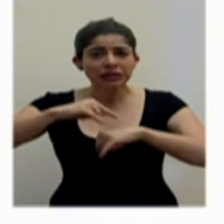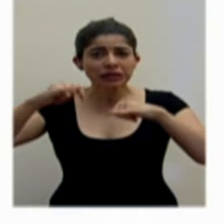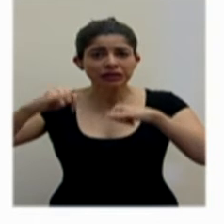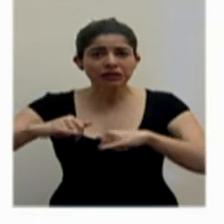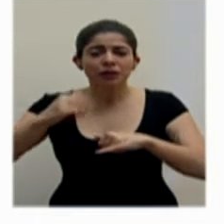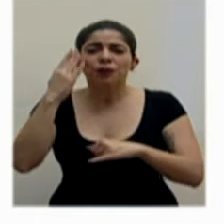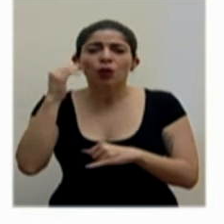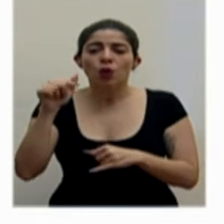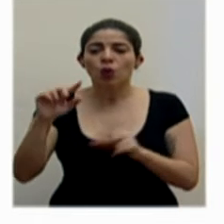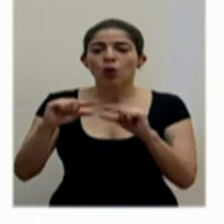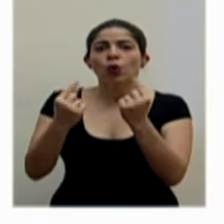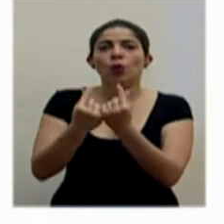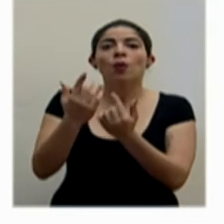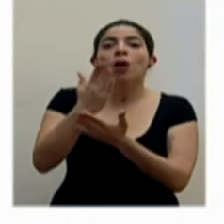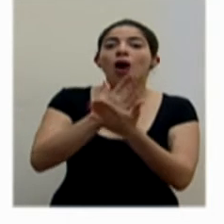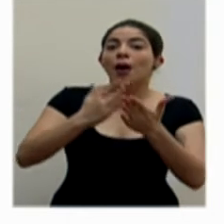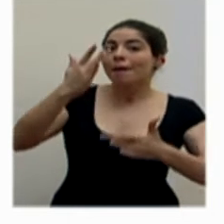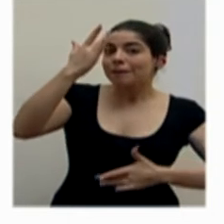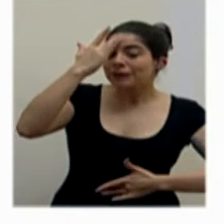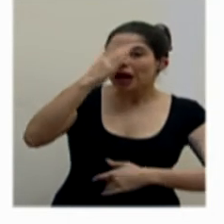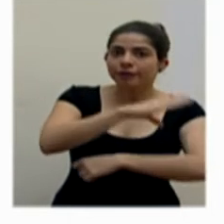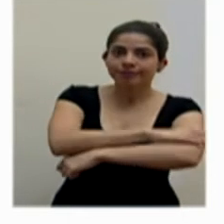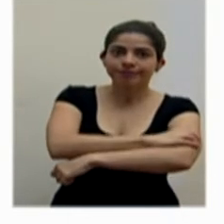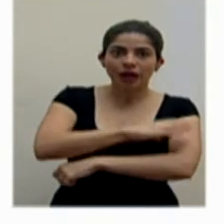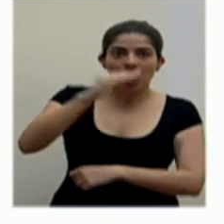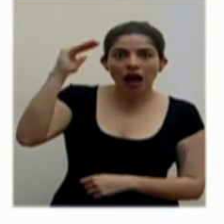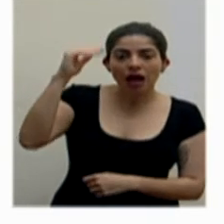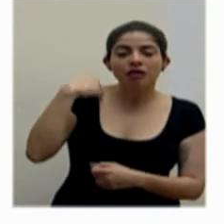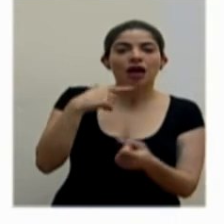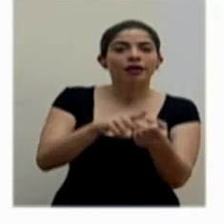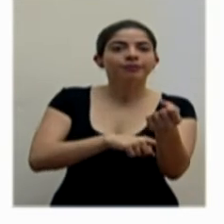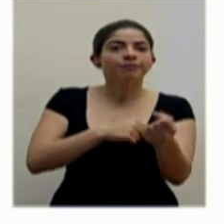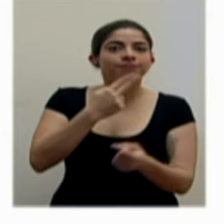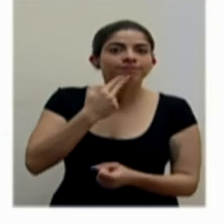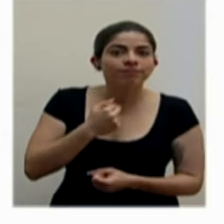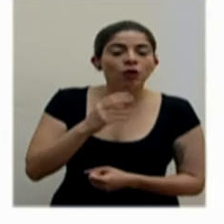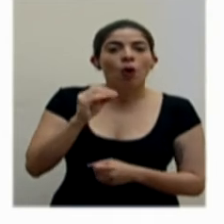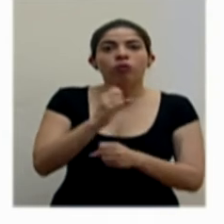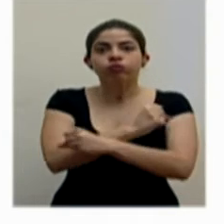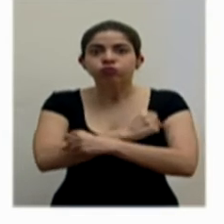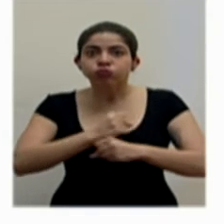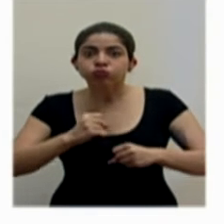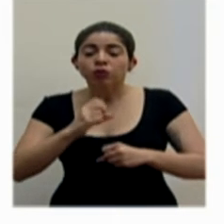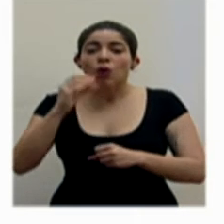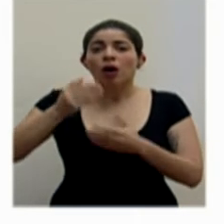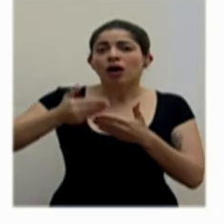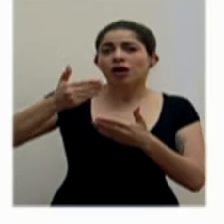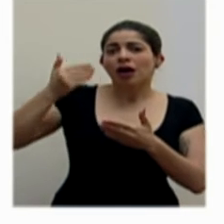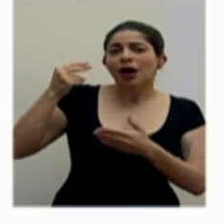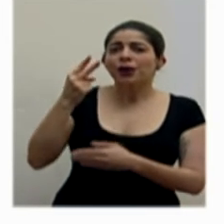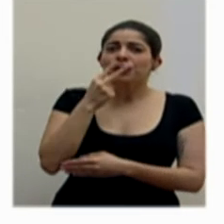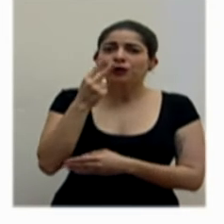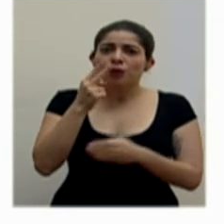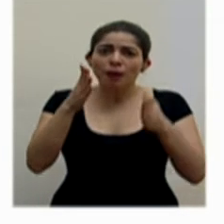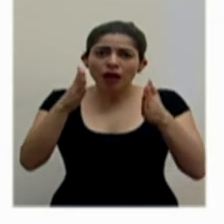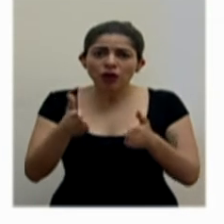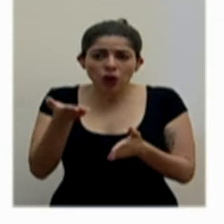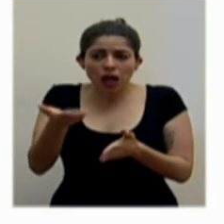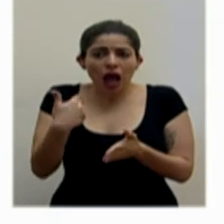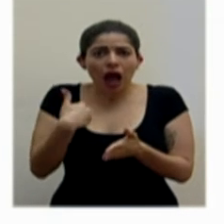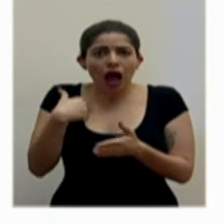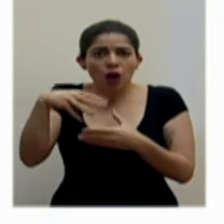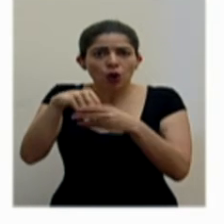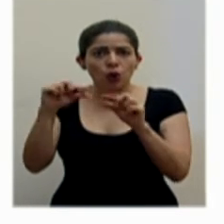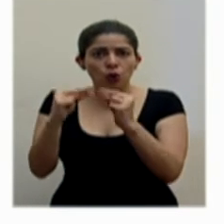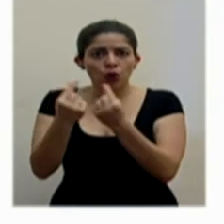ese grupo hay pacientes hipertensos, diabéticos, obesos, con antecedentes de tabaquismo, o